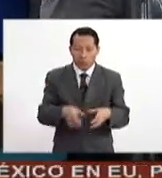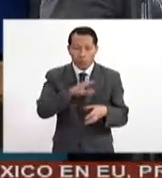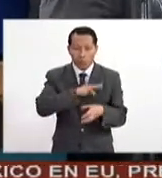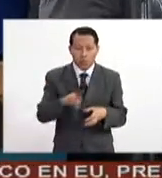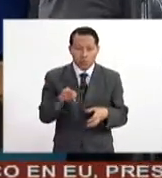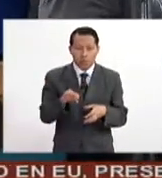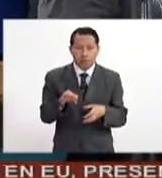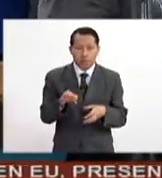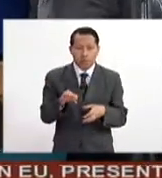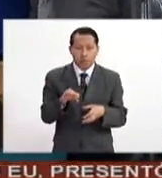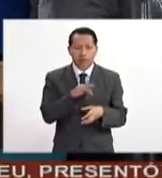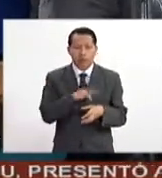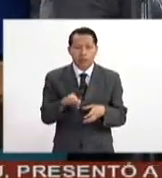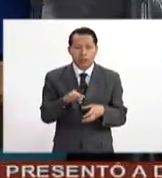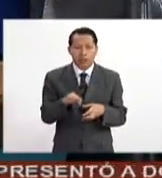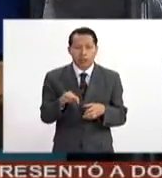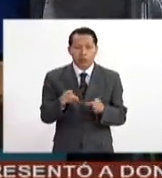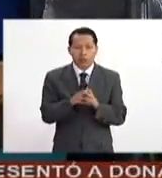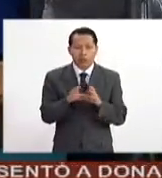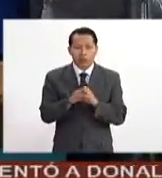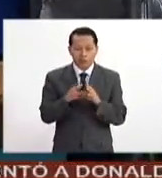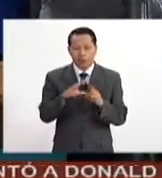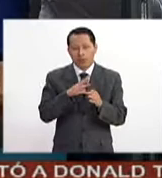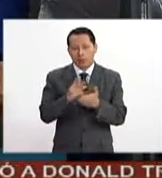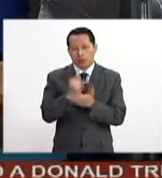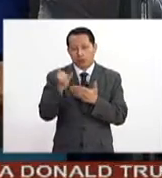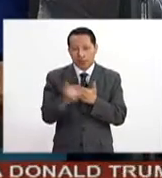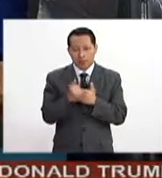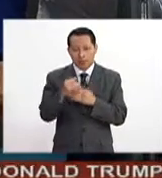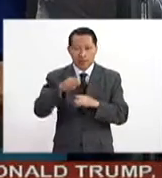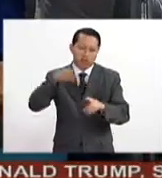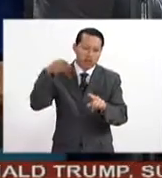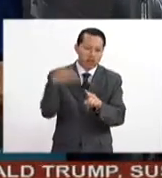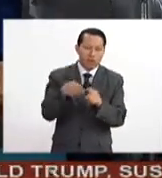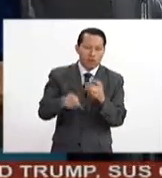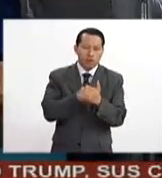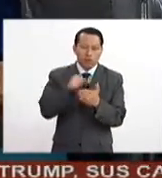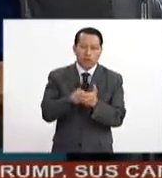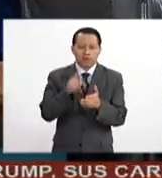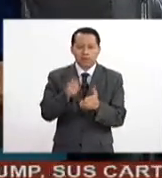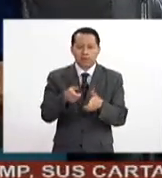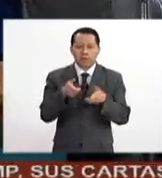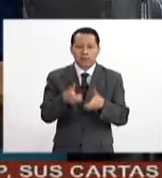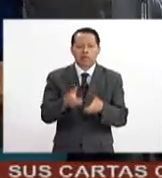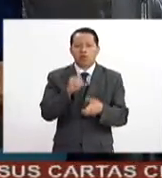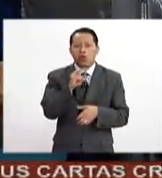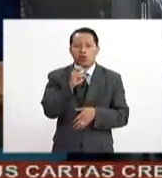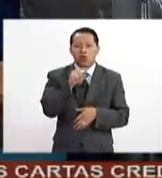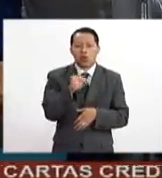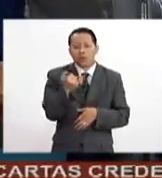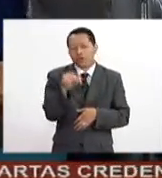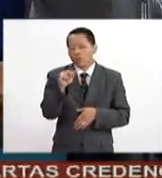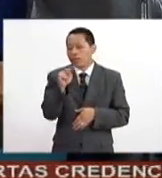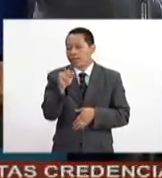empezar, delimitamos nuestro proyecto a una zona. Está entre las calles Orión y